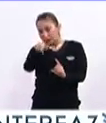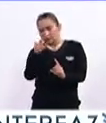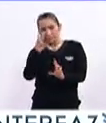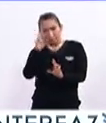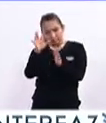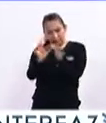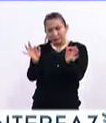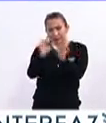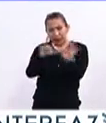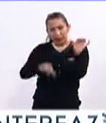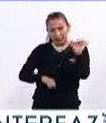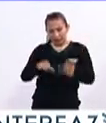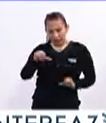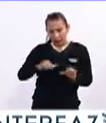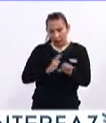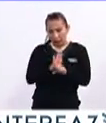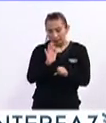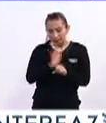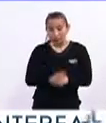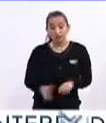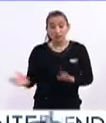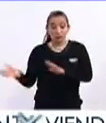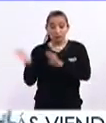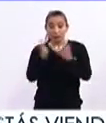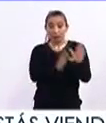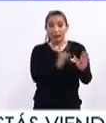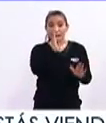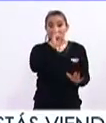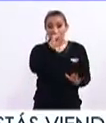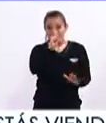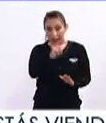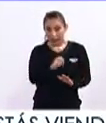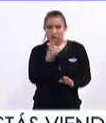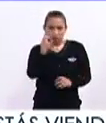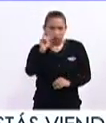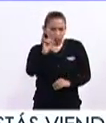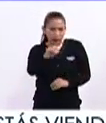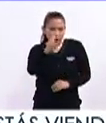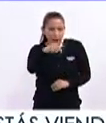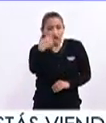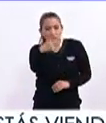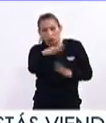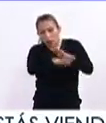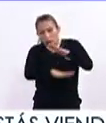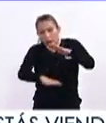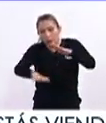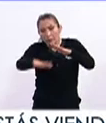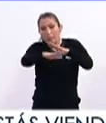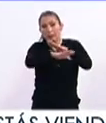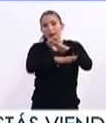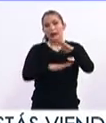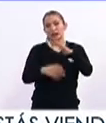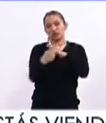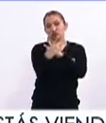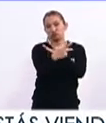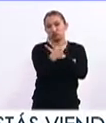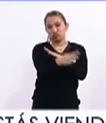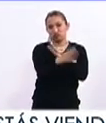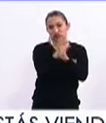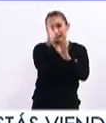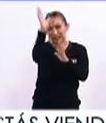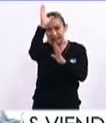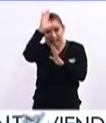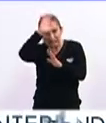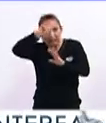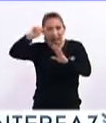ver las acciones concretas. por supuesto. Y en el Politécnico, sí, ciertamente, por su esencia de